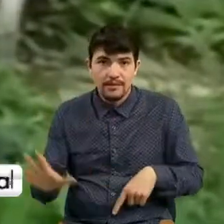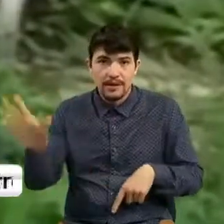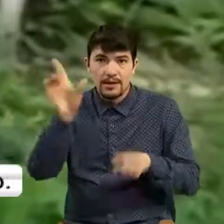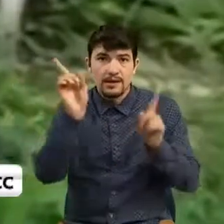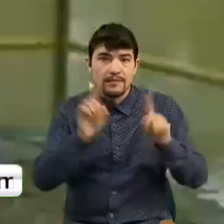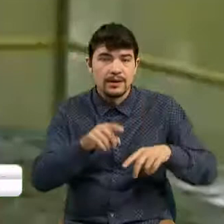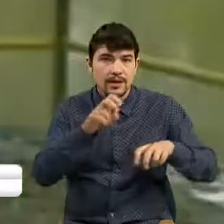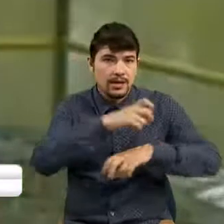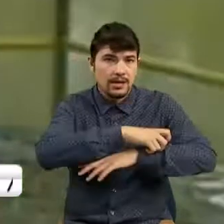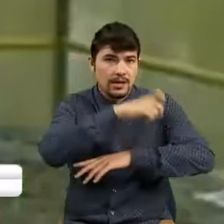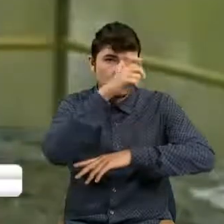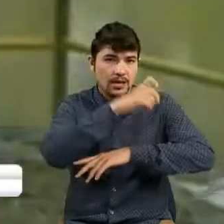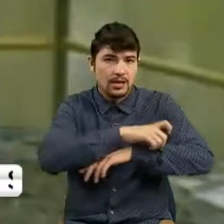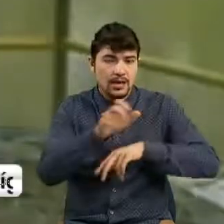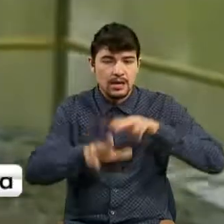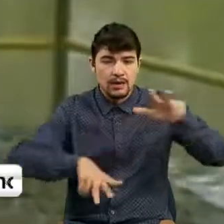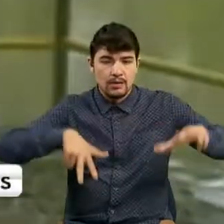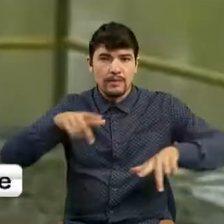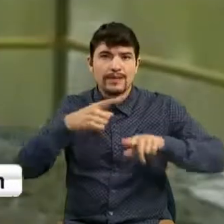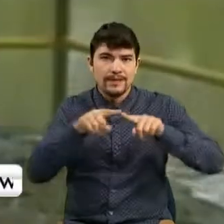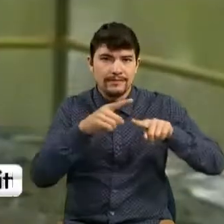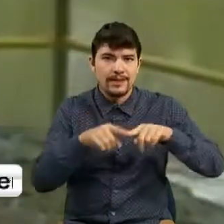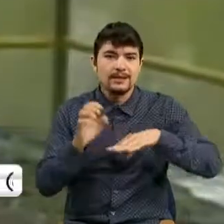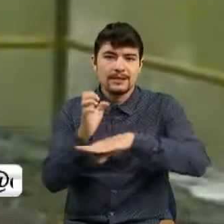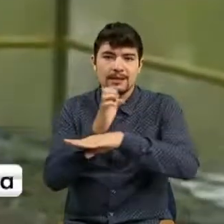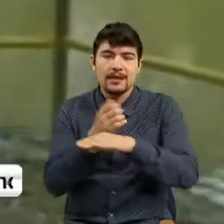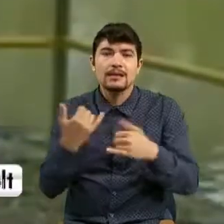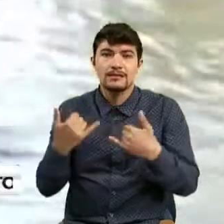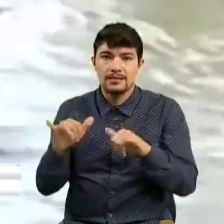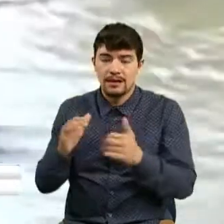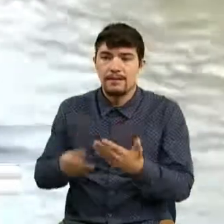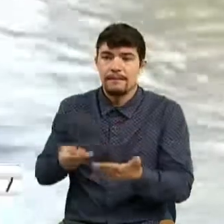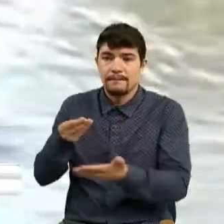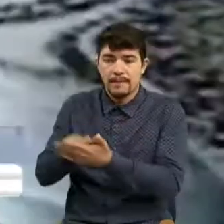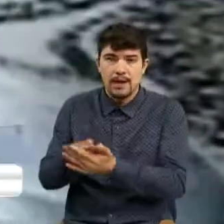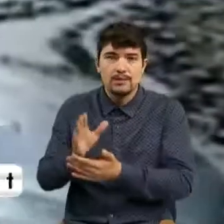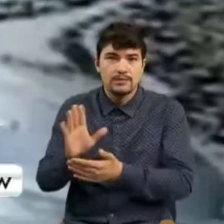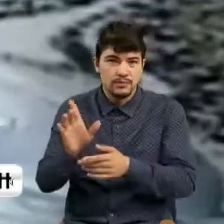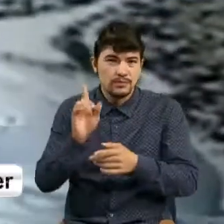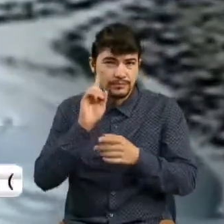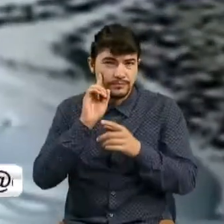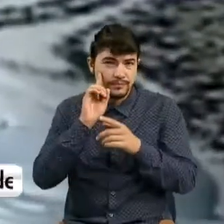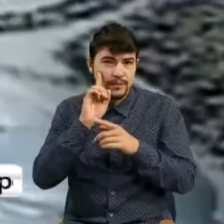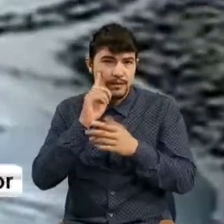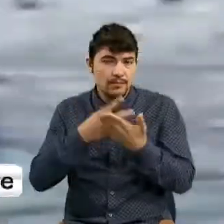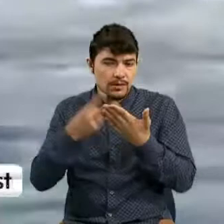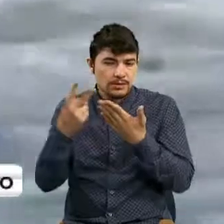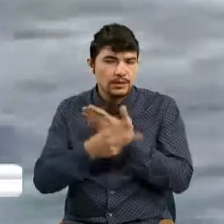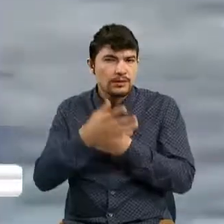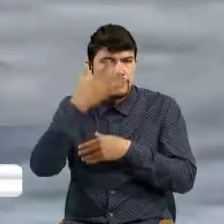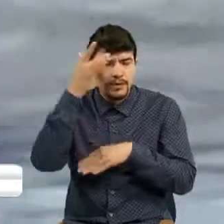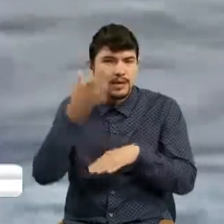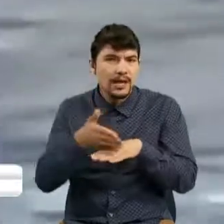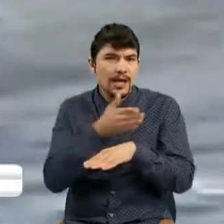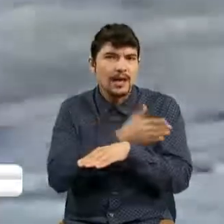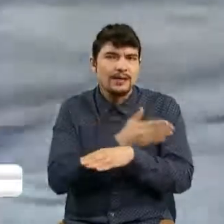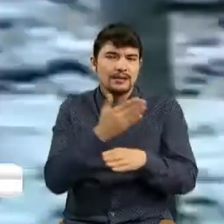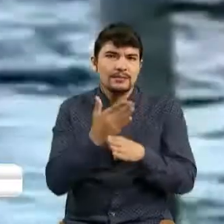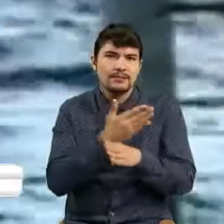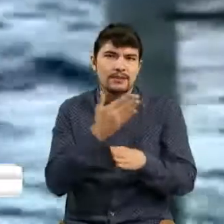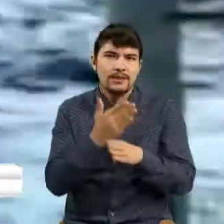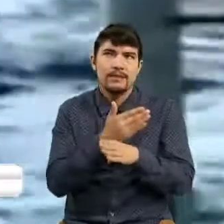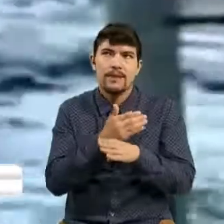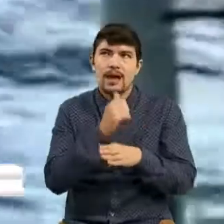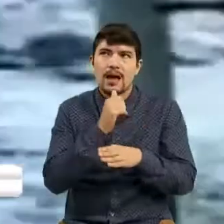Ecopetrol, entre otras entidades. Recordemos que este ambicioso proyecto del acueducto metropolitano se genera tras la crisis de